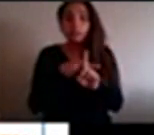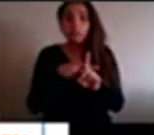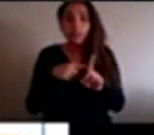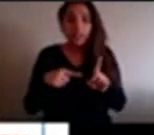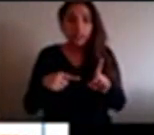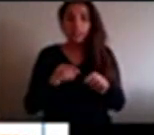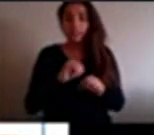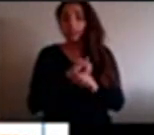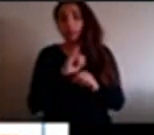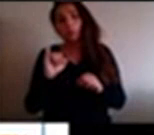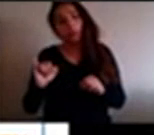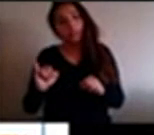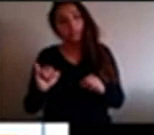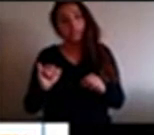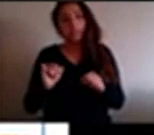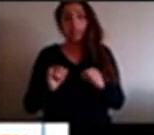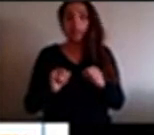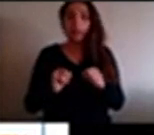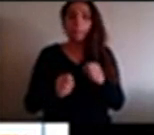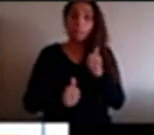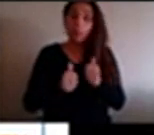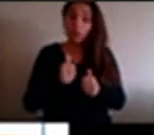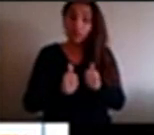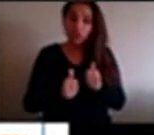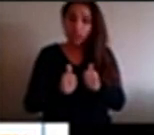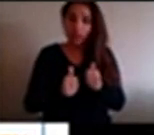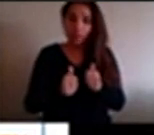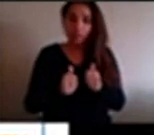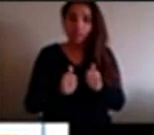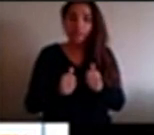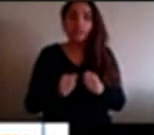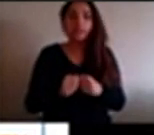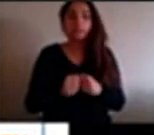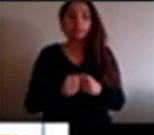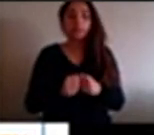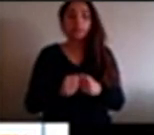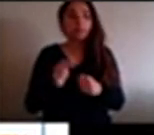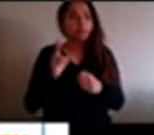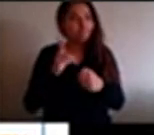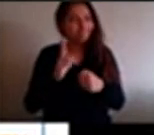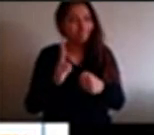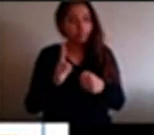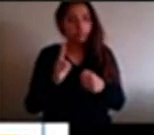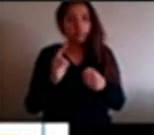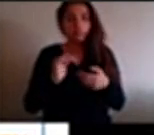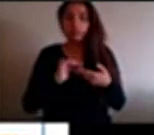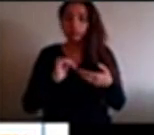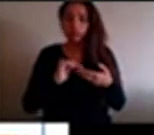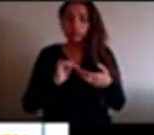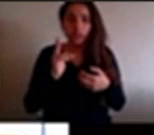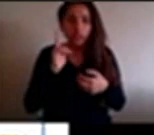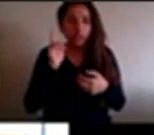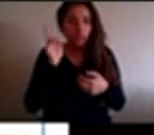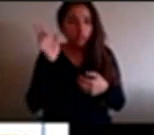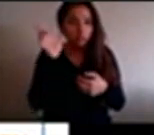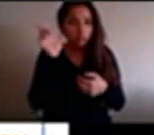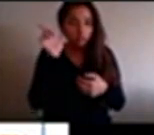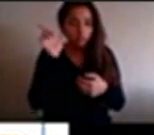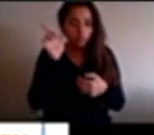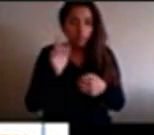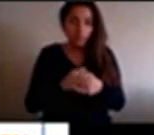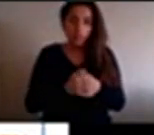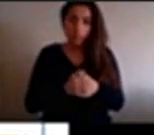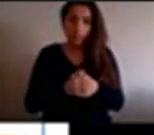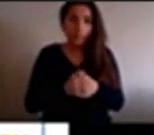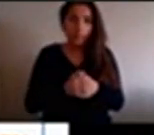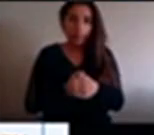15%. Tenemos un 43% de las personas con discapacidad vinculadas. Siguiente, y